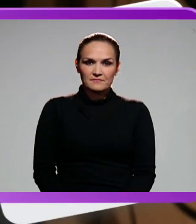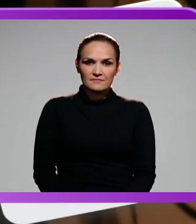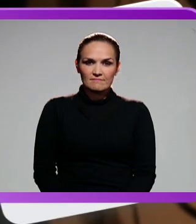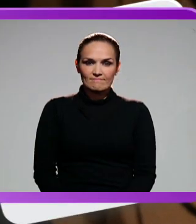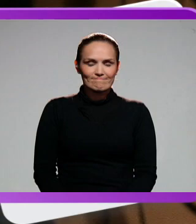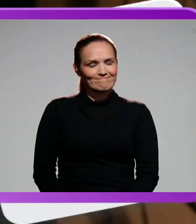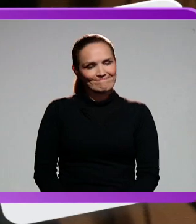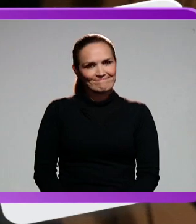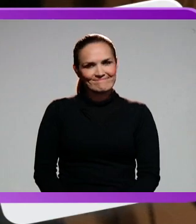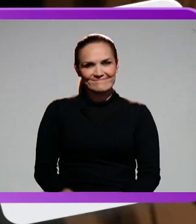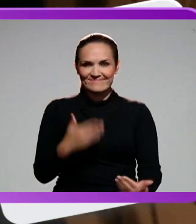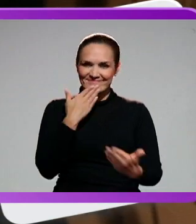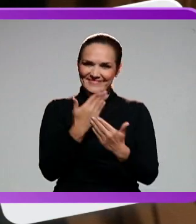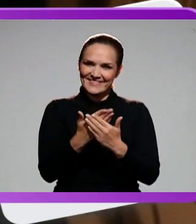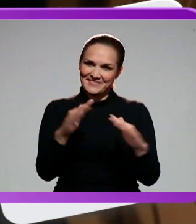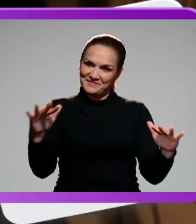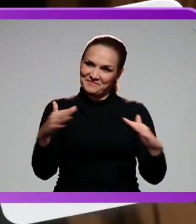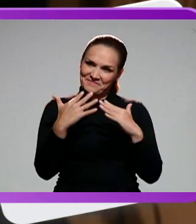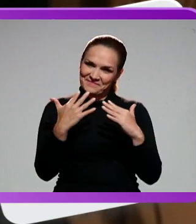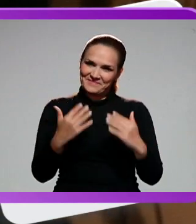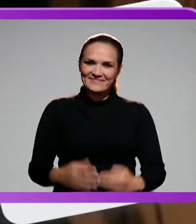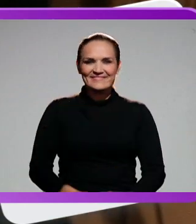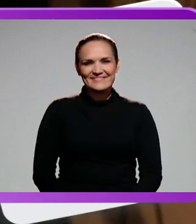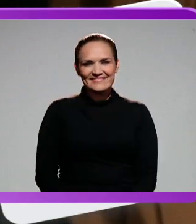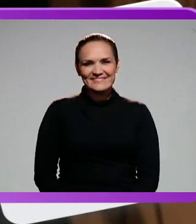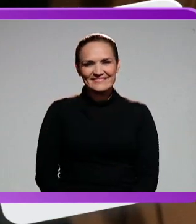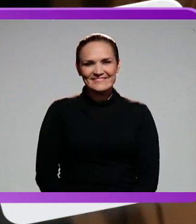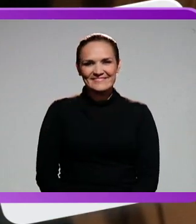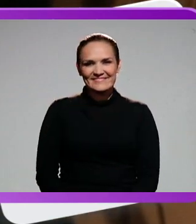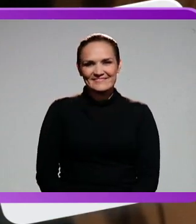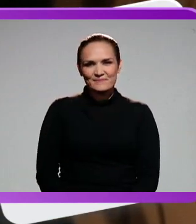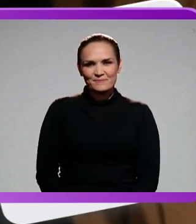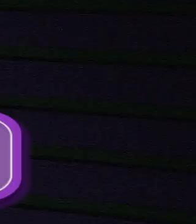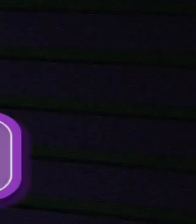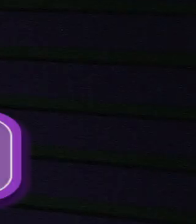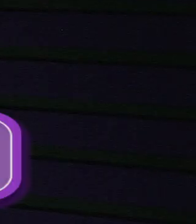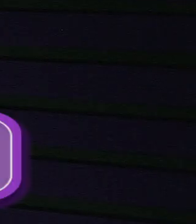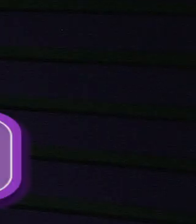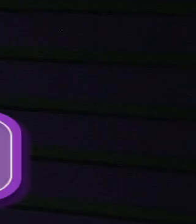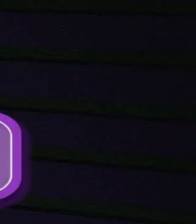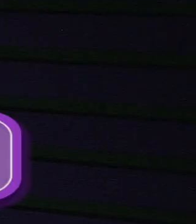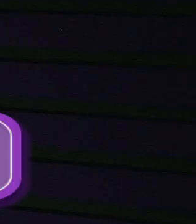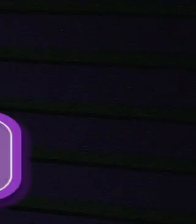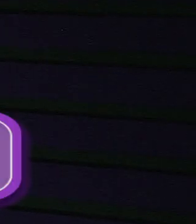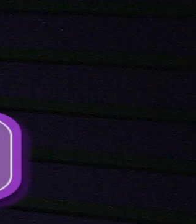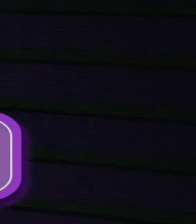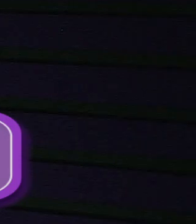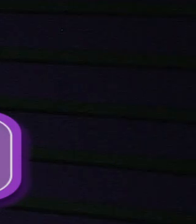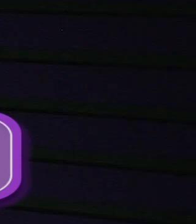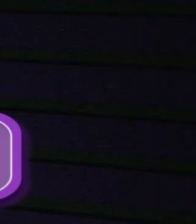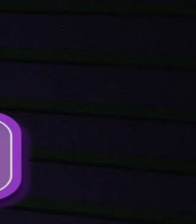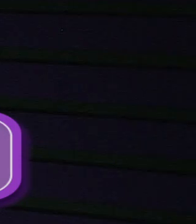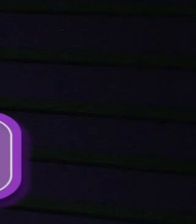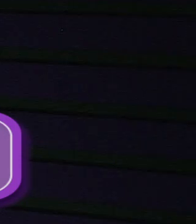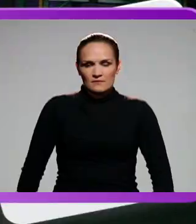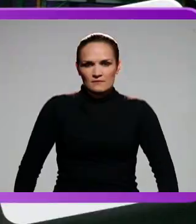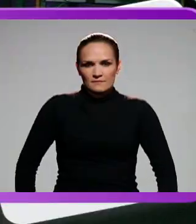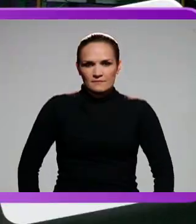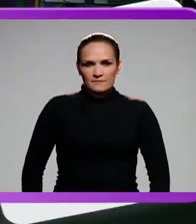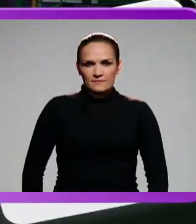Gracias por acompañarnos una vez más. Yo soy Eileen Roca. Yo soy Cristian Briceño.